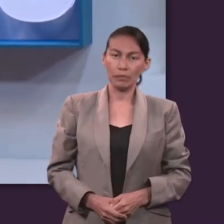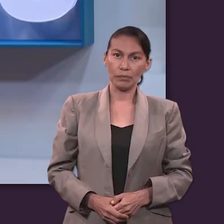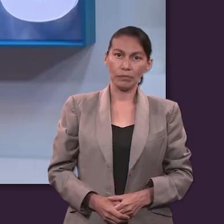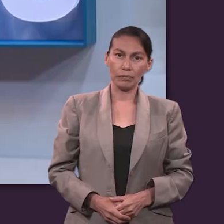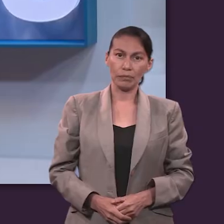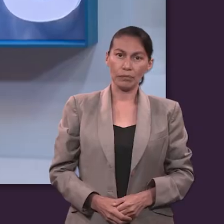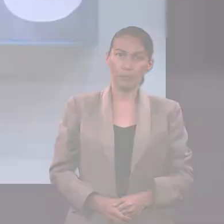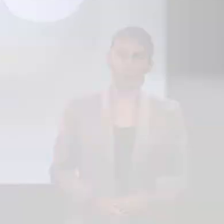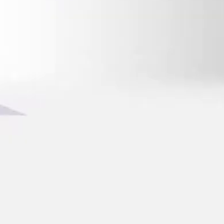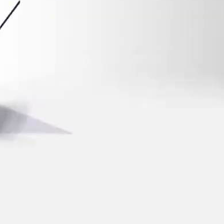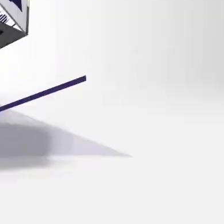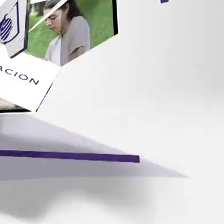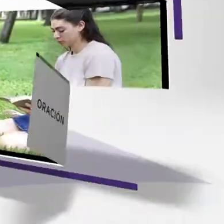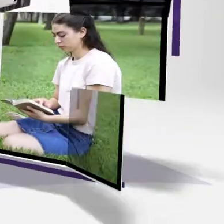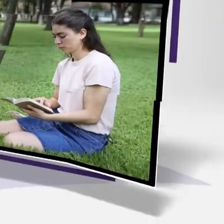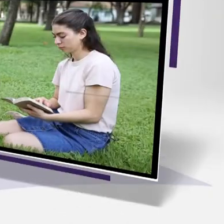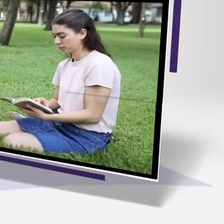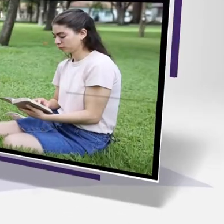del abismo.